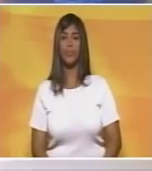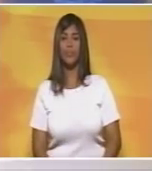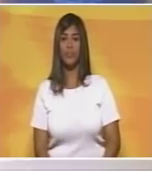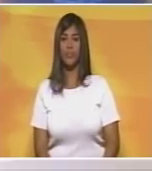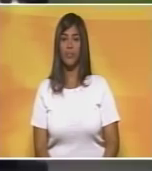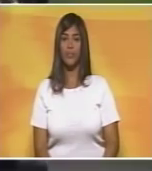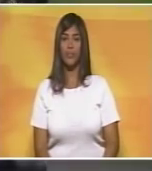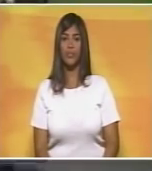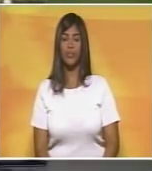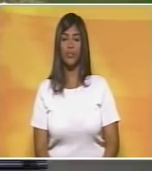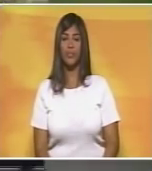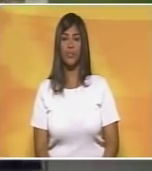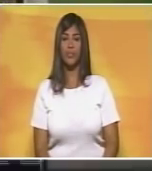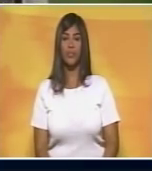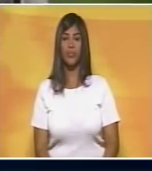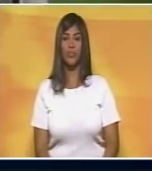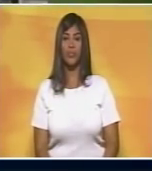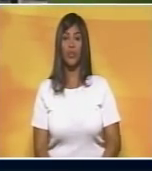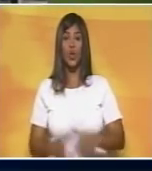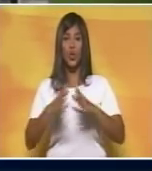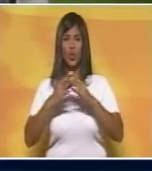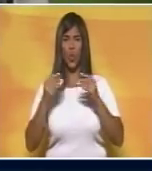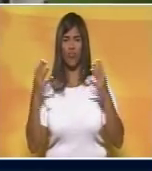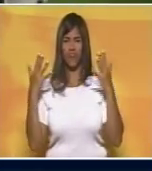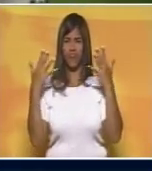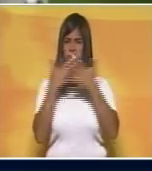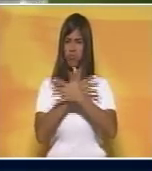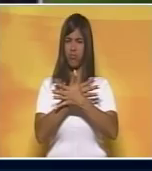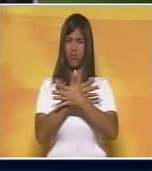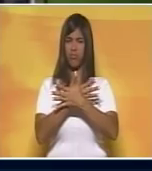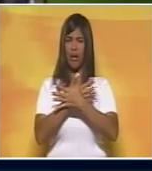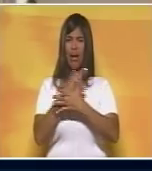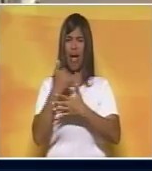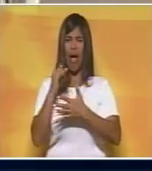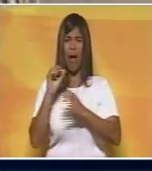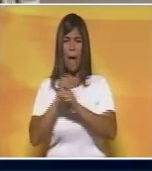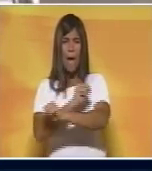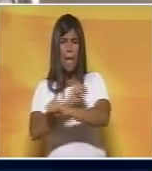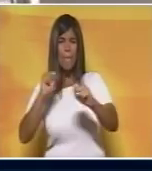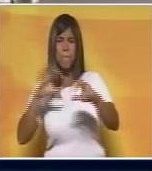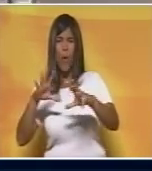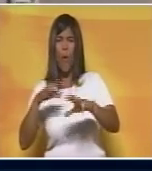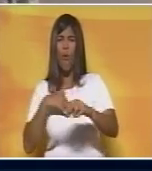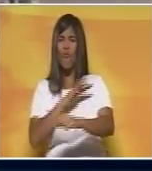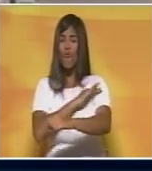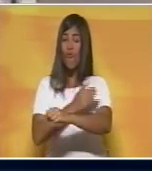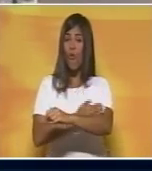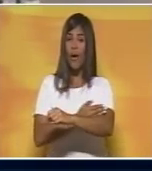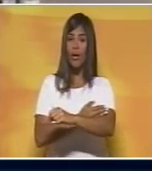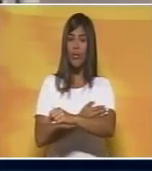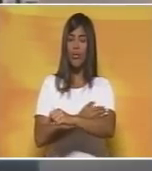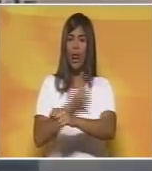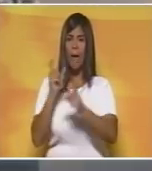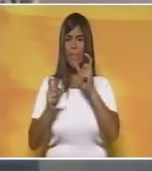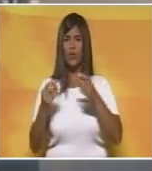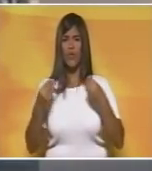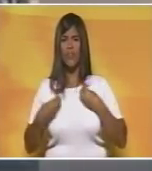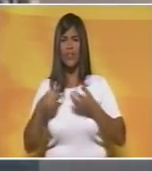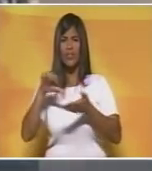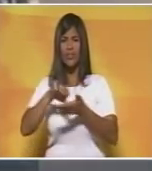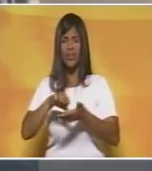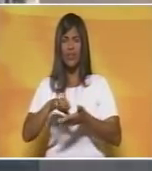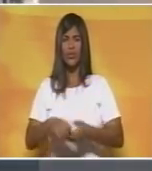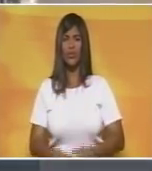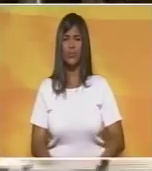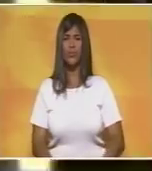detalles. Todo era confusión tras un tremendo estallido para los habitantes de la zona centro del municipio de